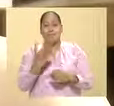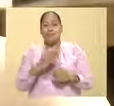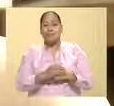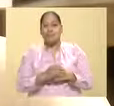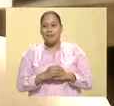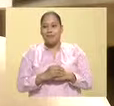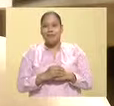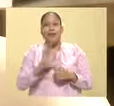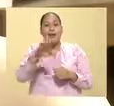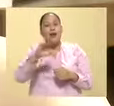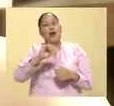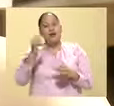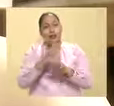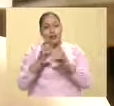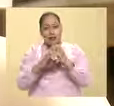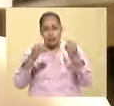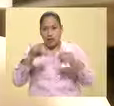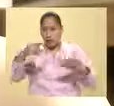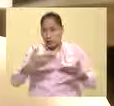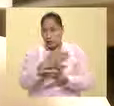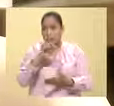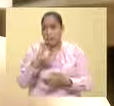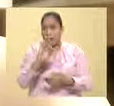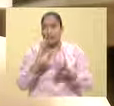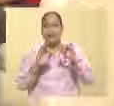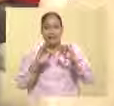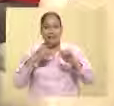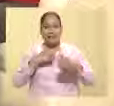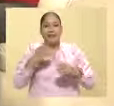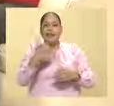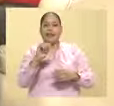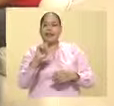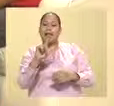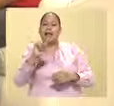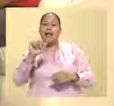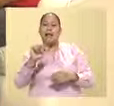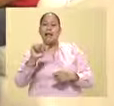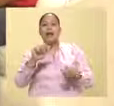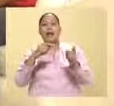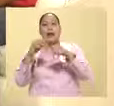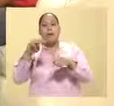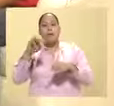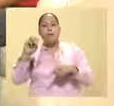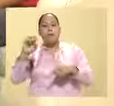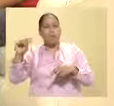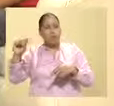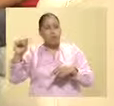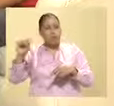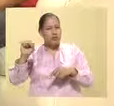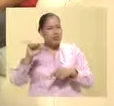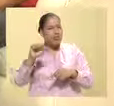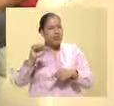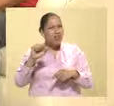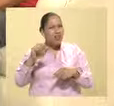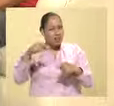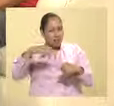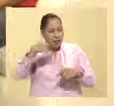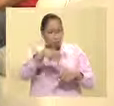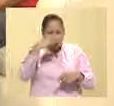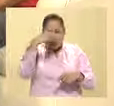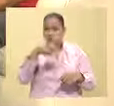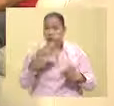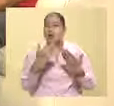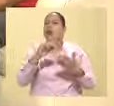antes que cualquier otra cosa tura del df se llama vos no es un apellido muy nacional de dónde